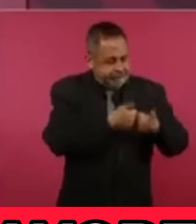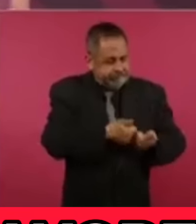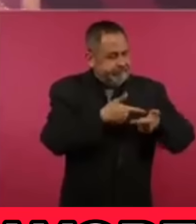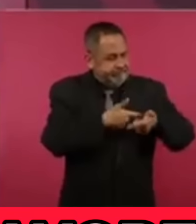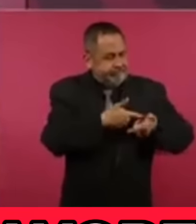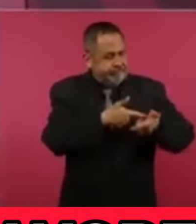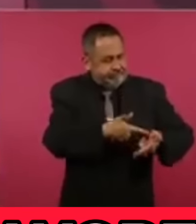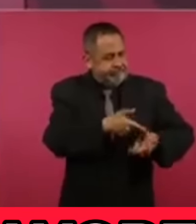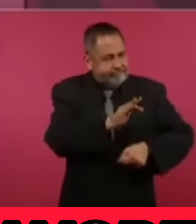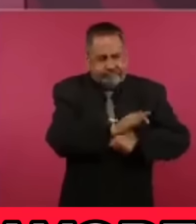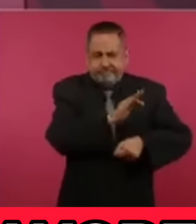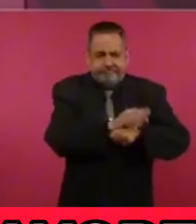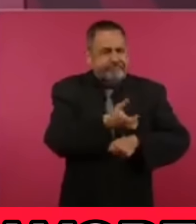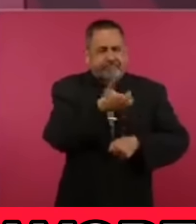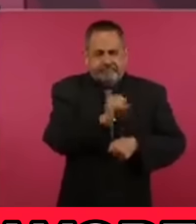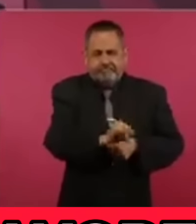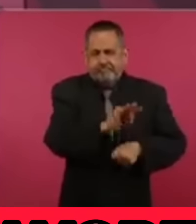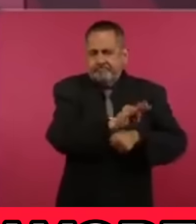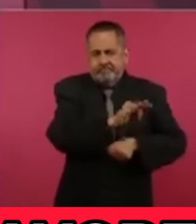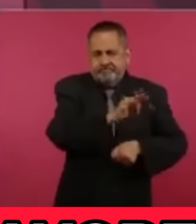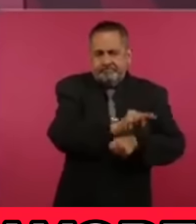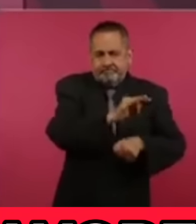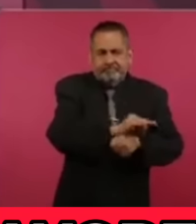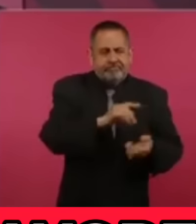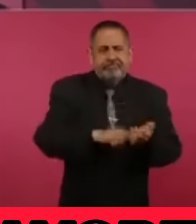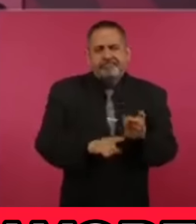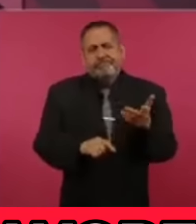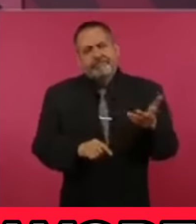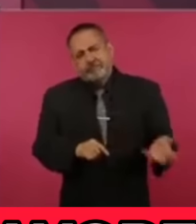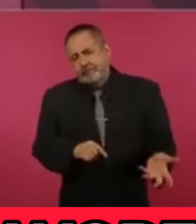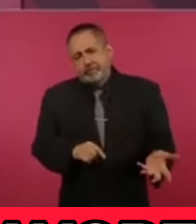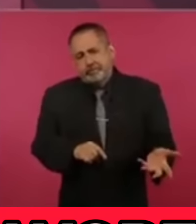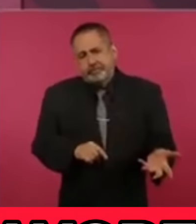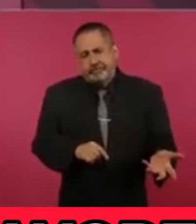Son defensores de intereses